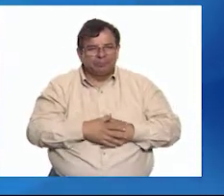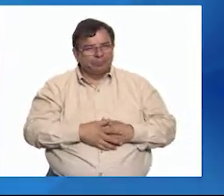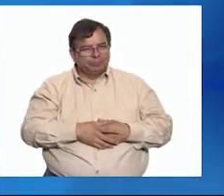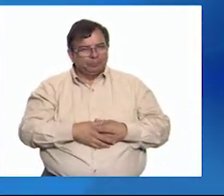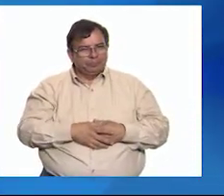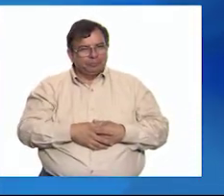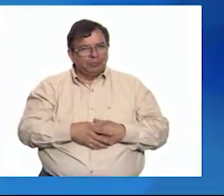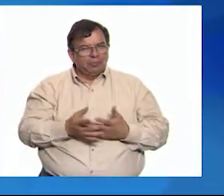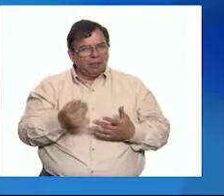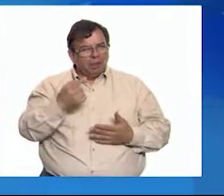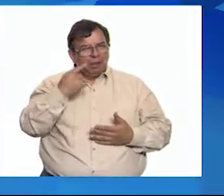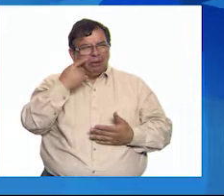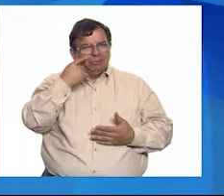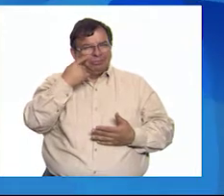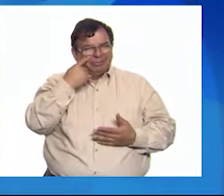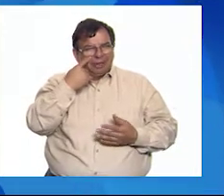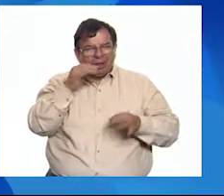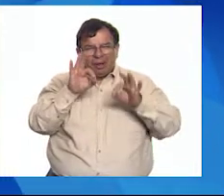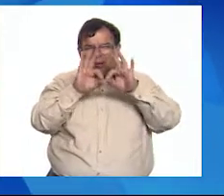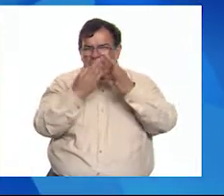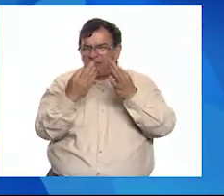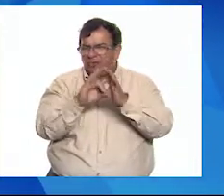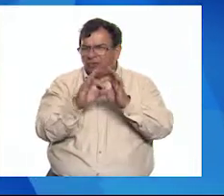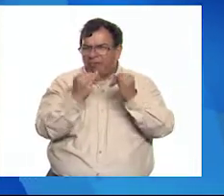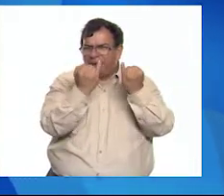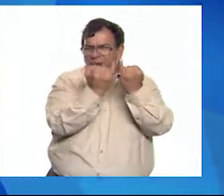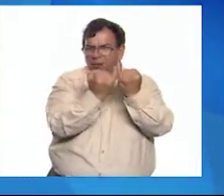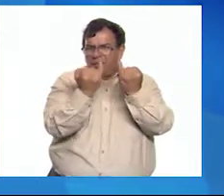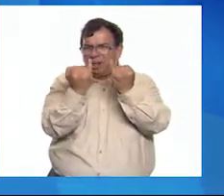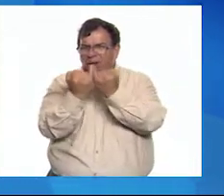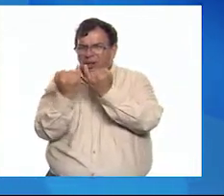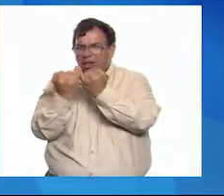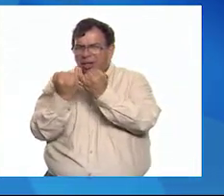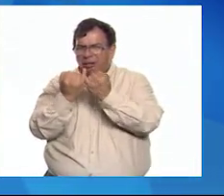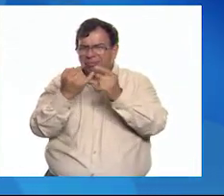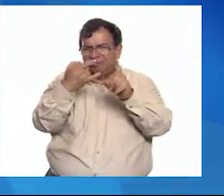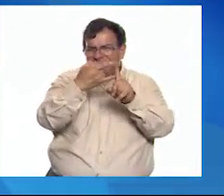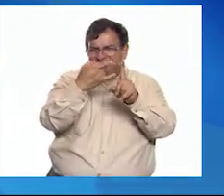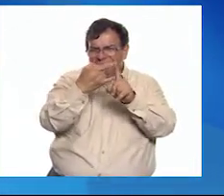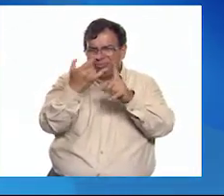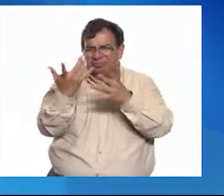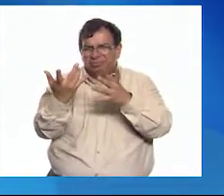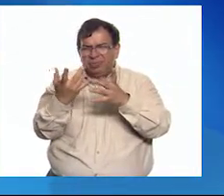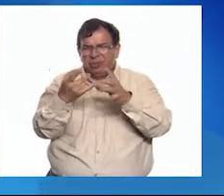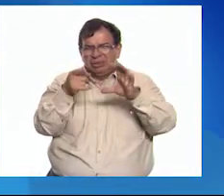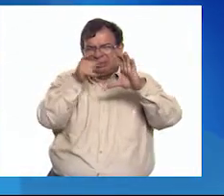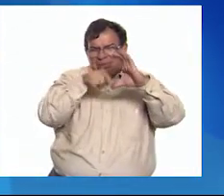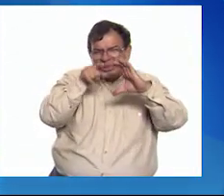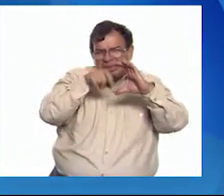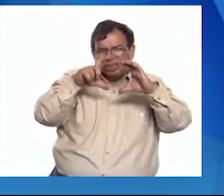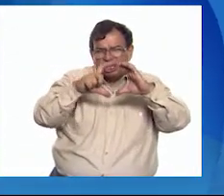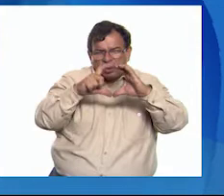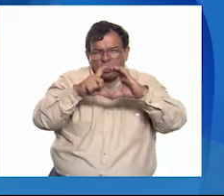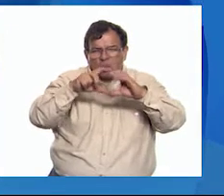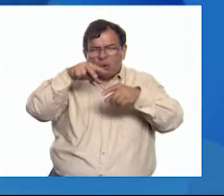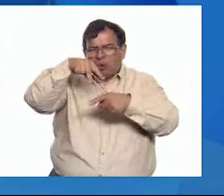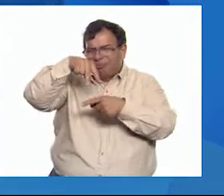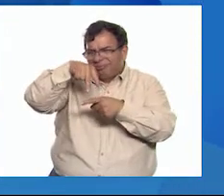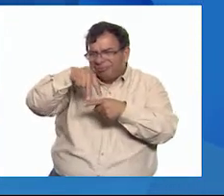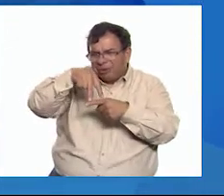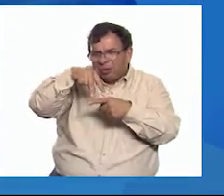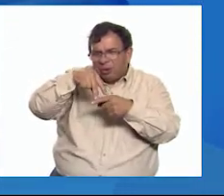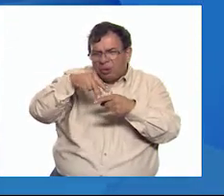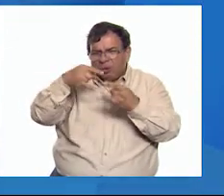hay bastantes figuras que se repiten, ¿no? Figuras geométricas. Hay círculos, hay triángulos,